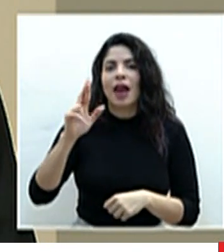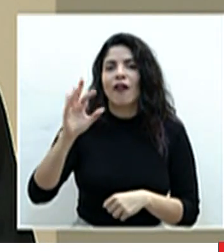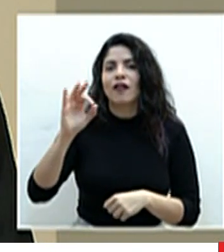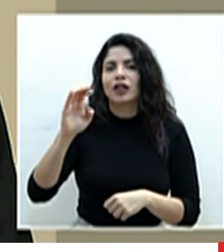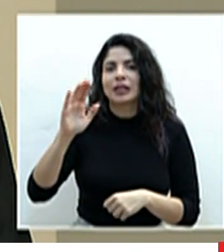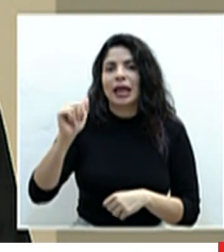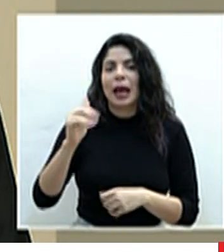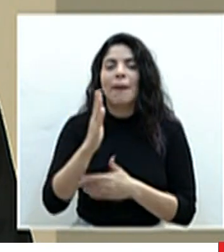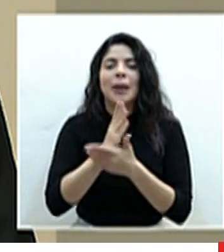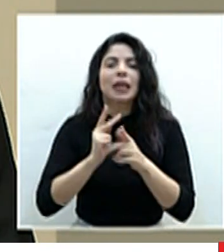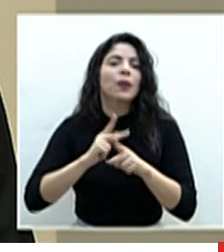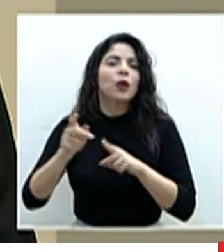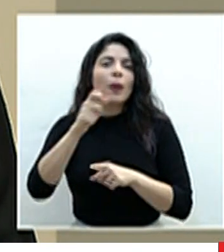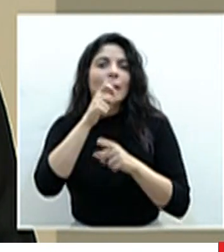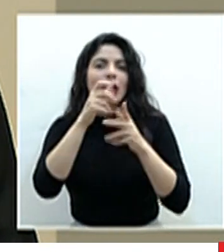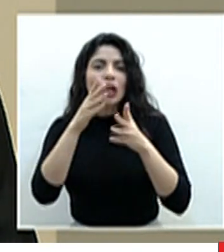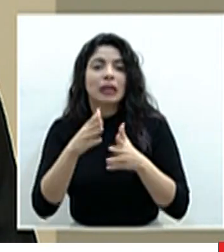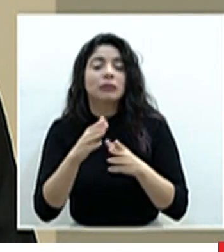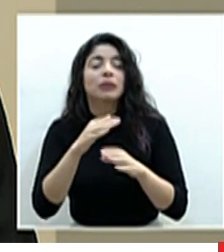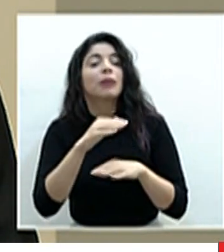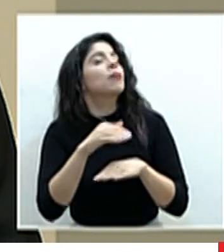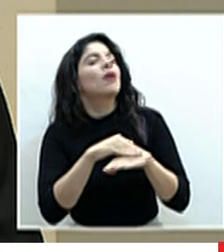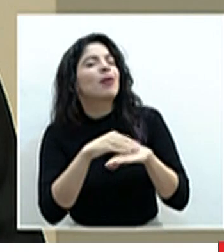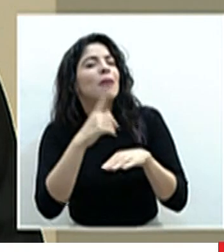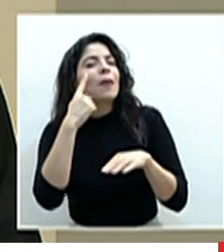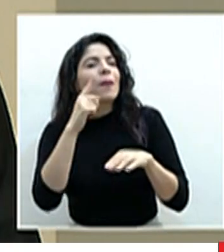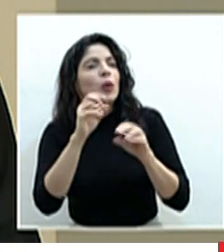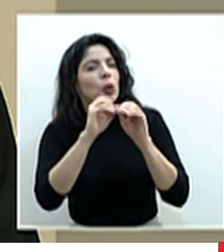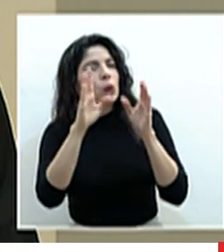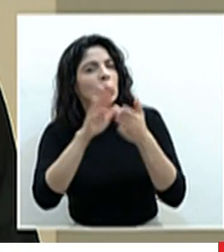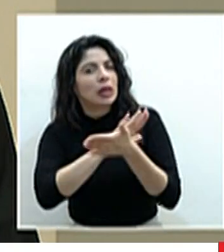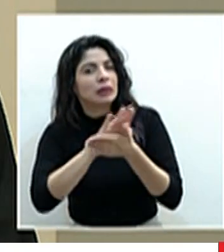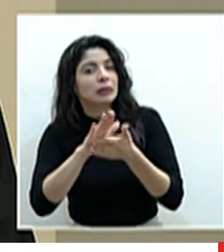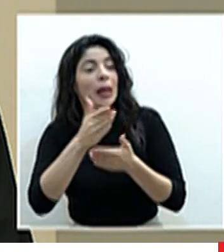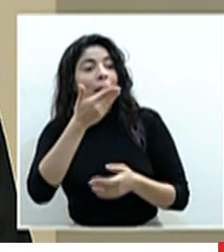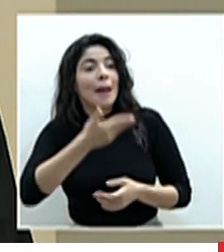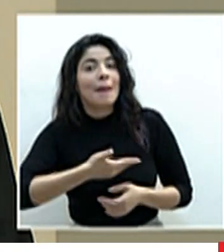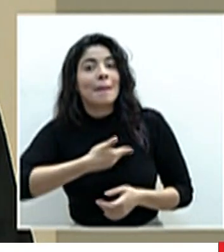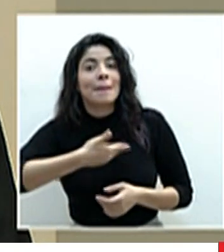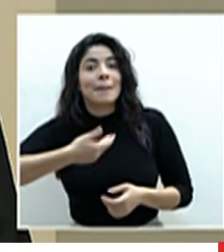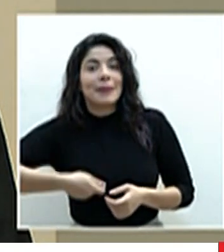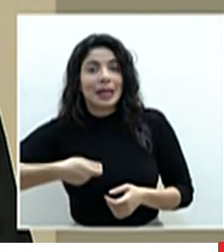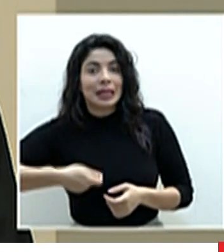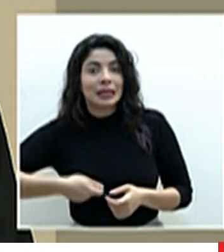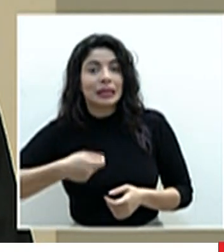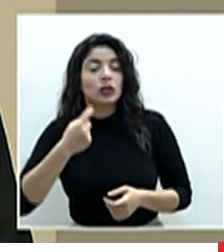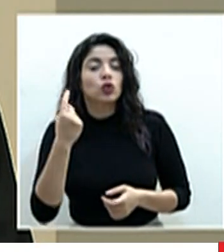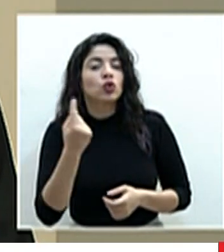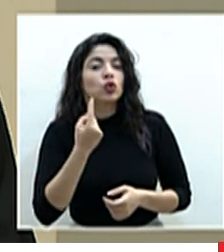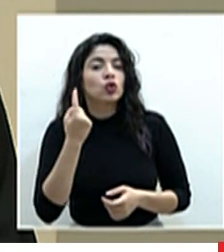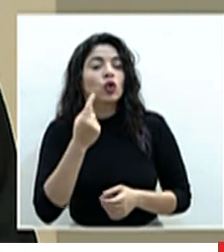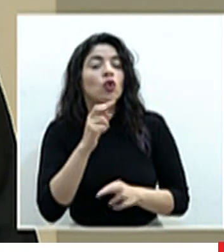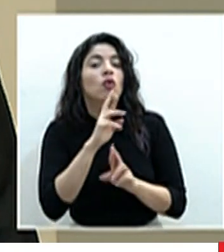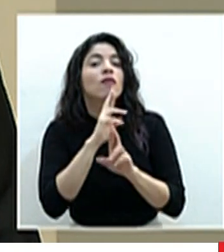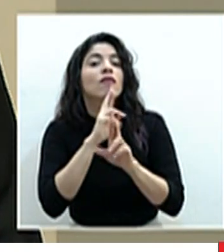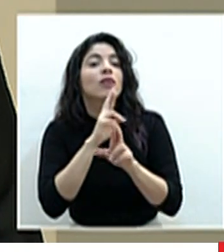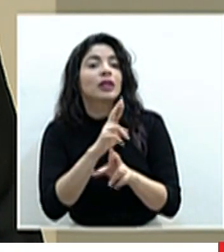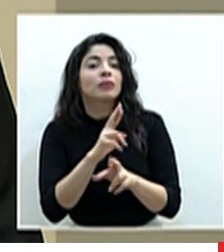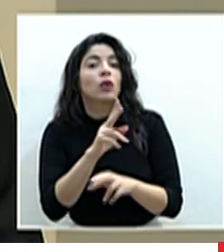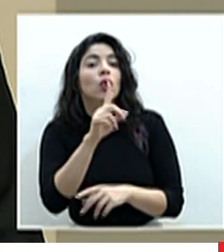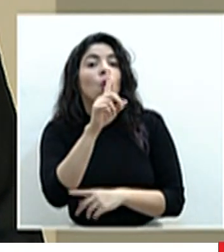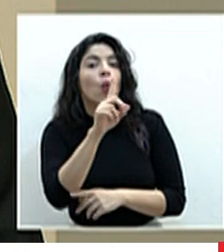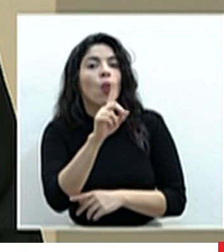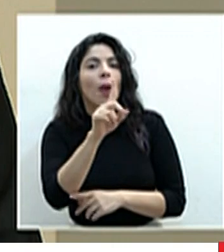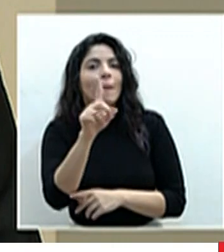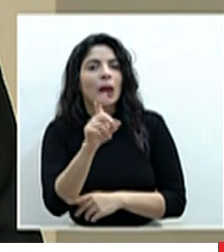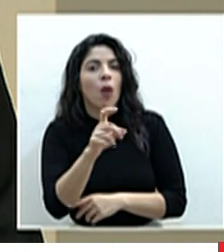de Puro Periodismo. Colegas, para un tema de transparencia, el señor presidente de la República únicamente responderá una consulta